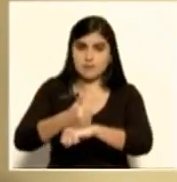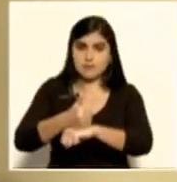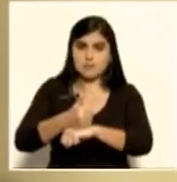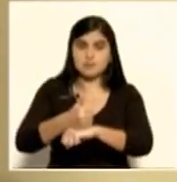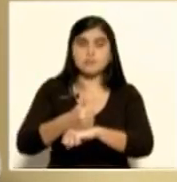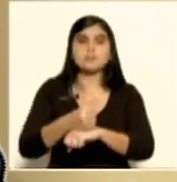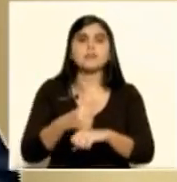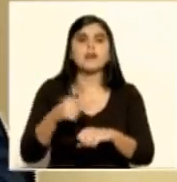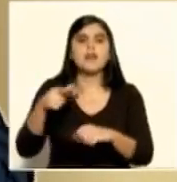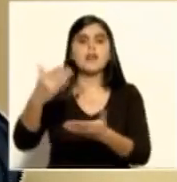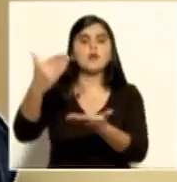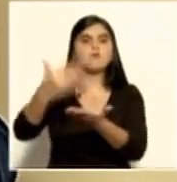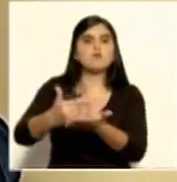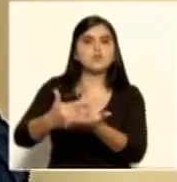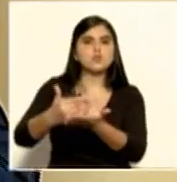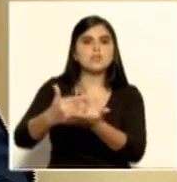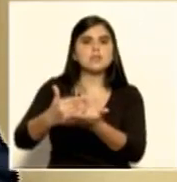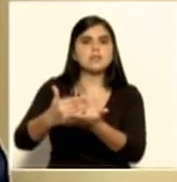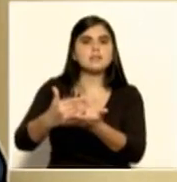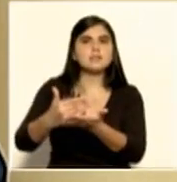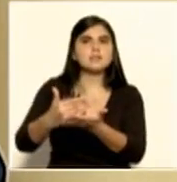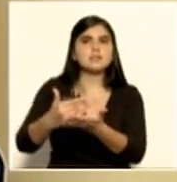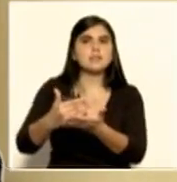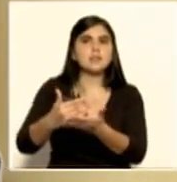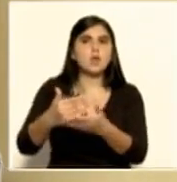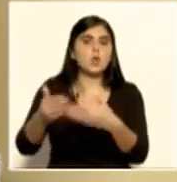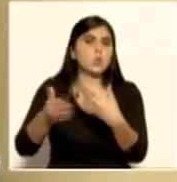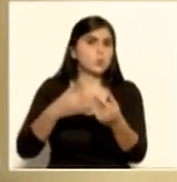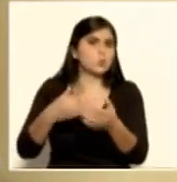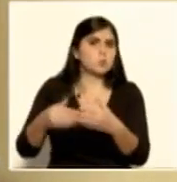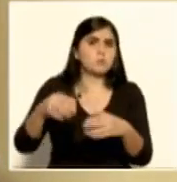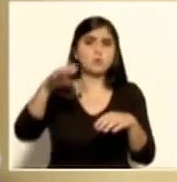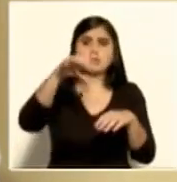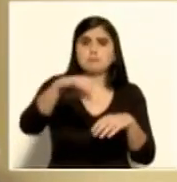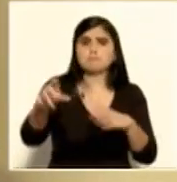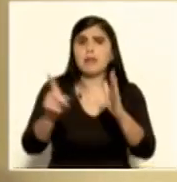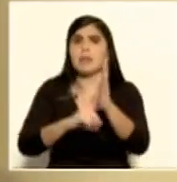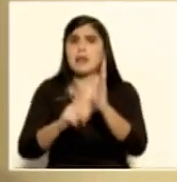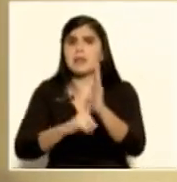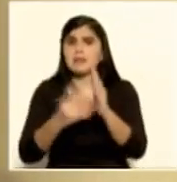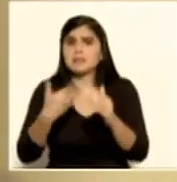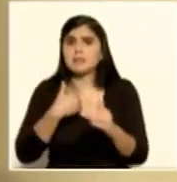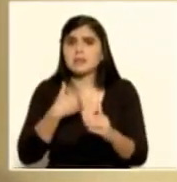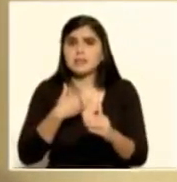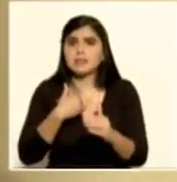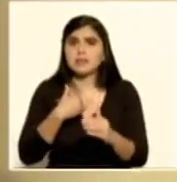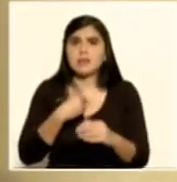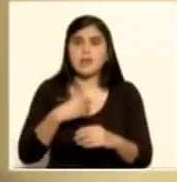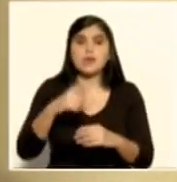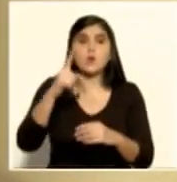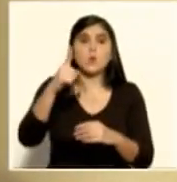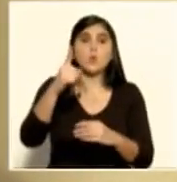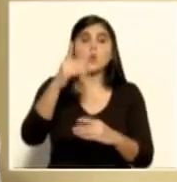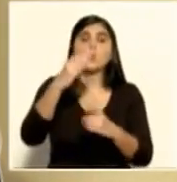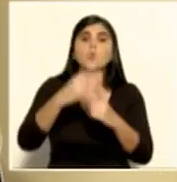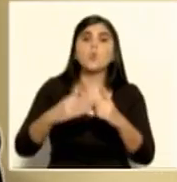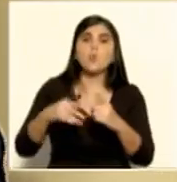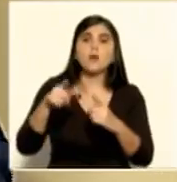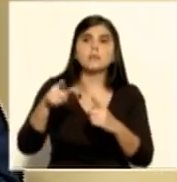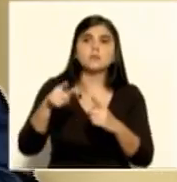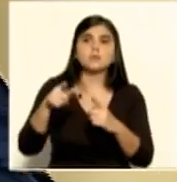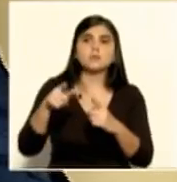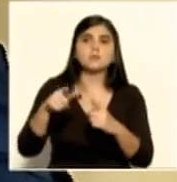diferenciada en las fronteras, independientemente del nivel de alerta en el que estén, es Río Cuarto, que sale de esta